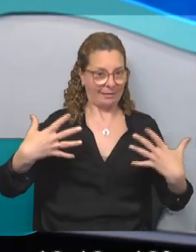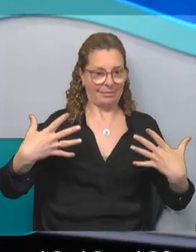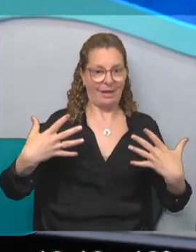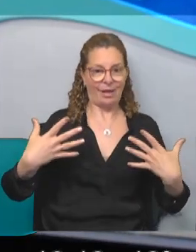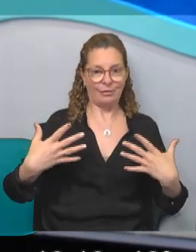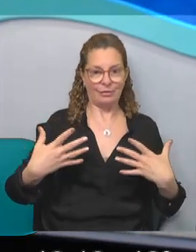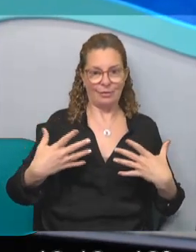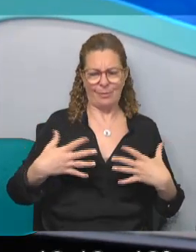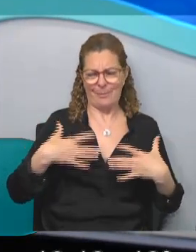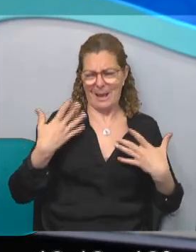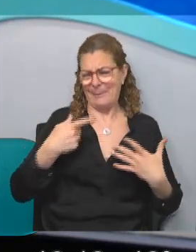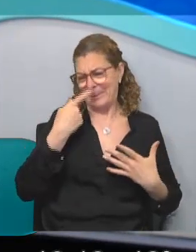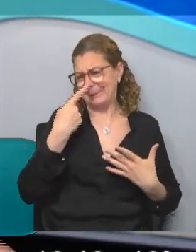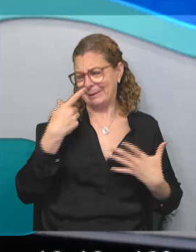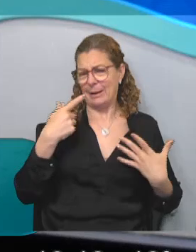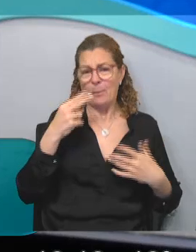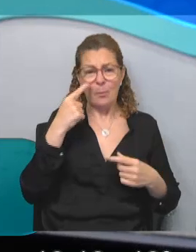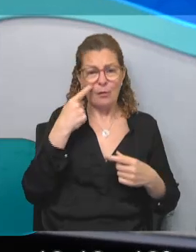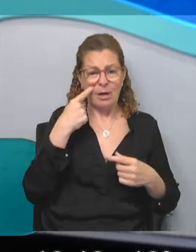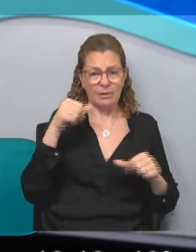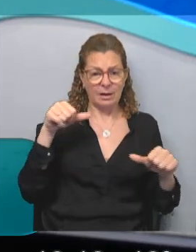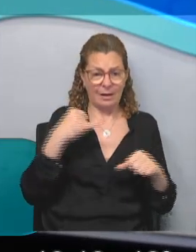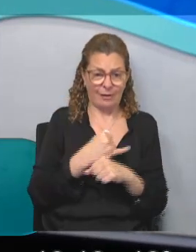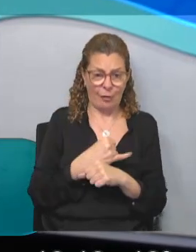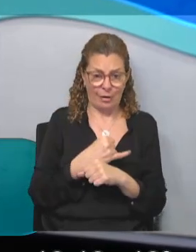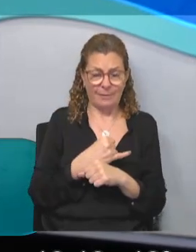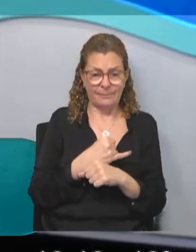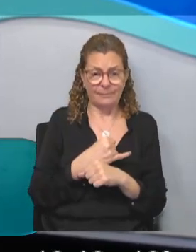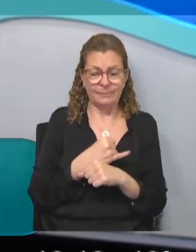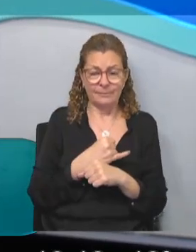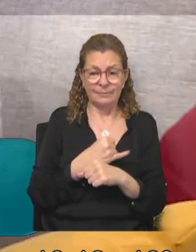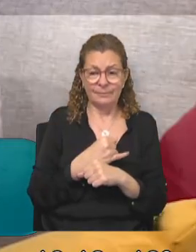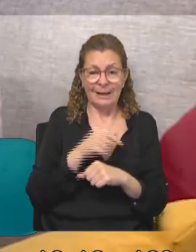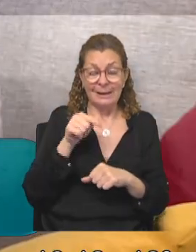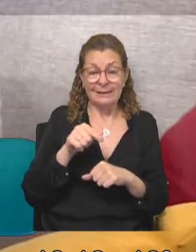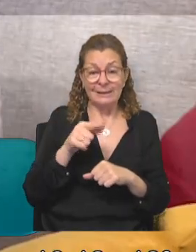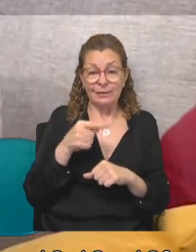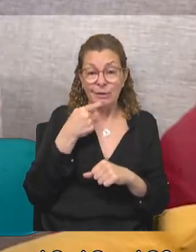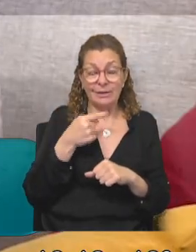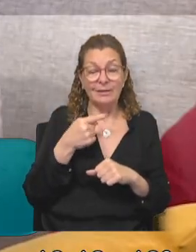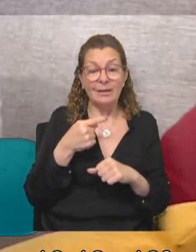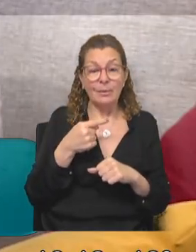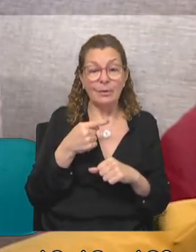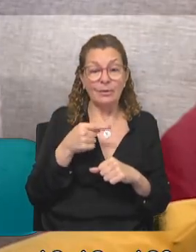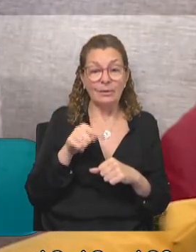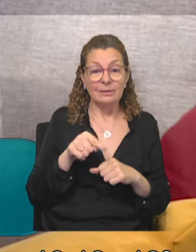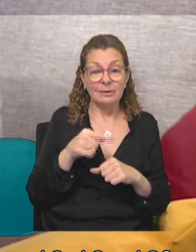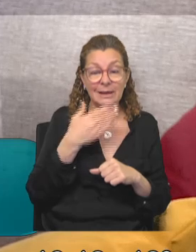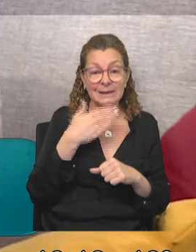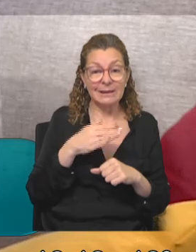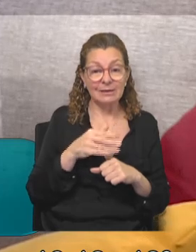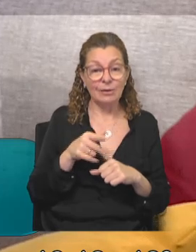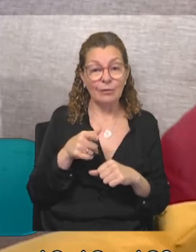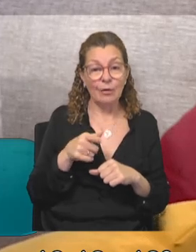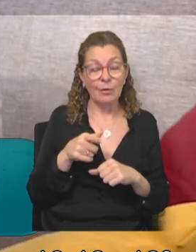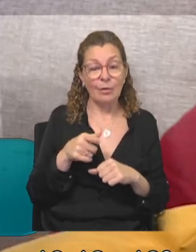recontra agrandadísimo, y es muy probable que me equivoque si me pasa eso. Sí, es que ahí es lo que decíamos hoy, de que entiendo que vos